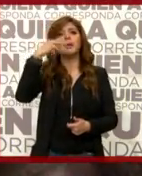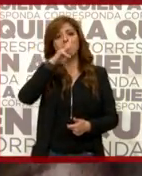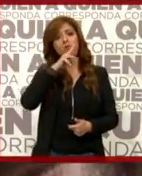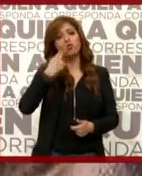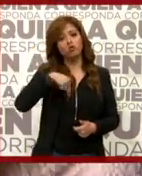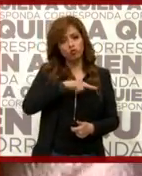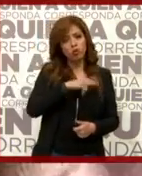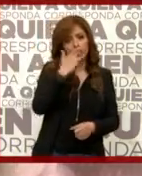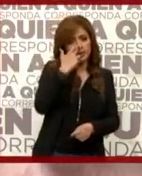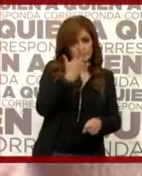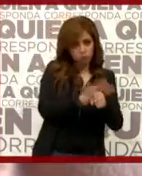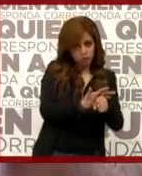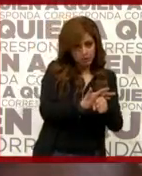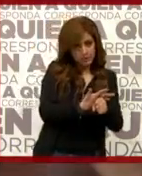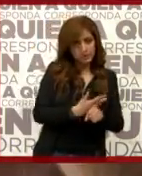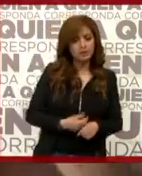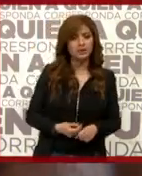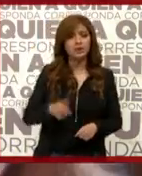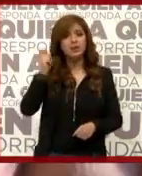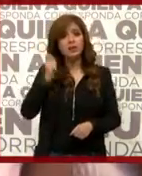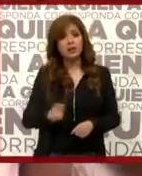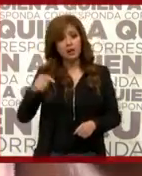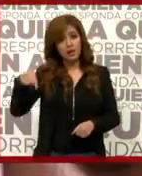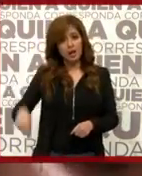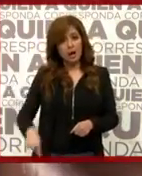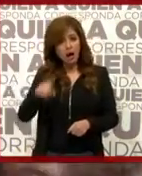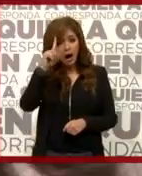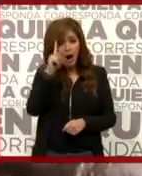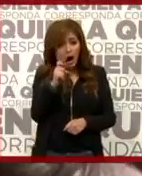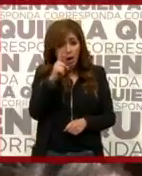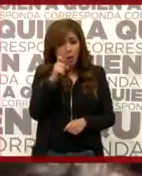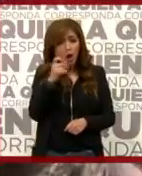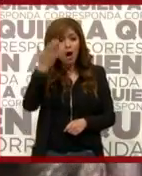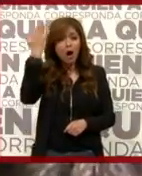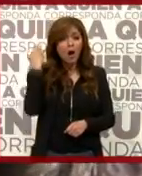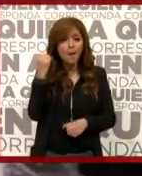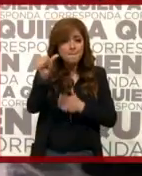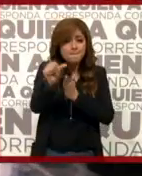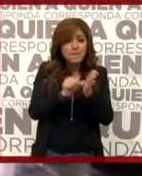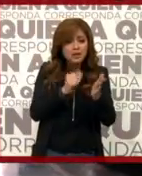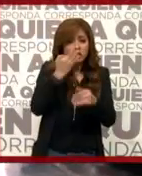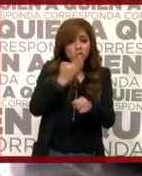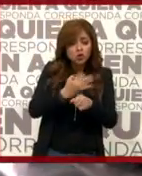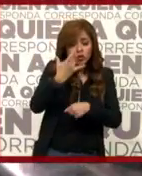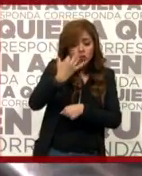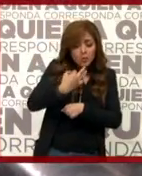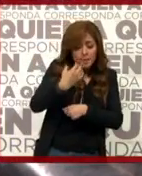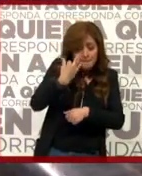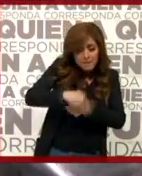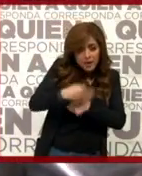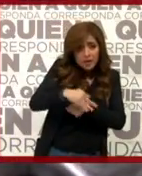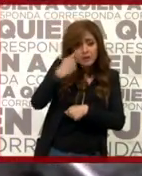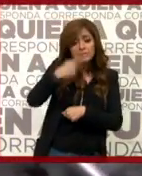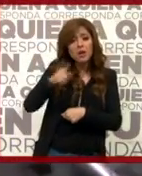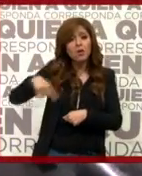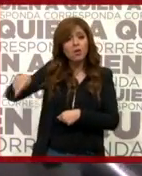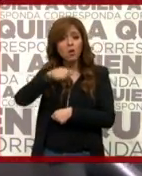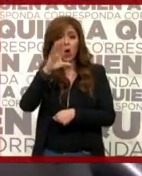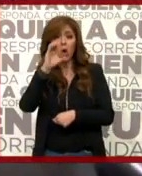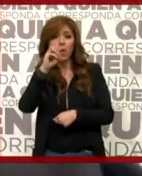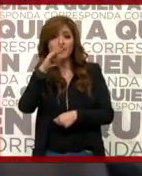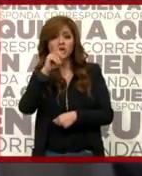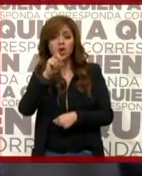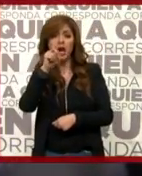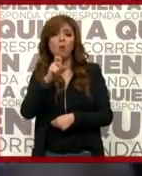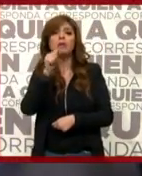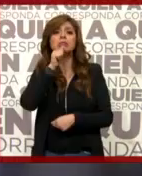ella anna nos comparte que el servicio del agua sólo lo tuvo por algunos meses era la comisión estatal de aguas nunca le cobro